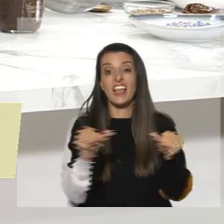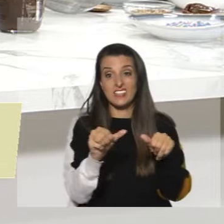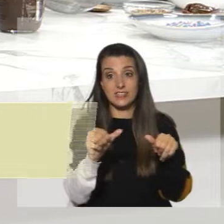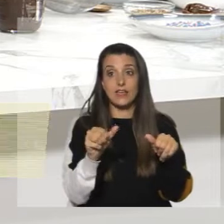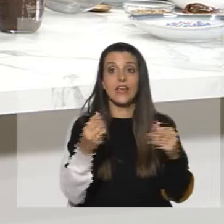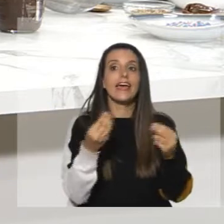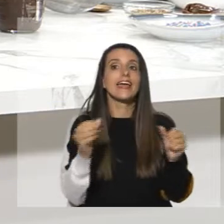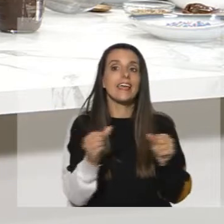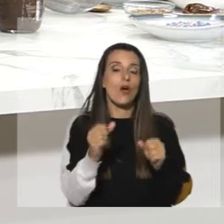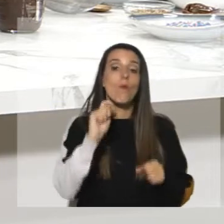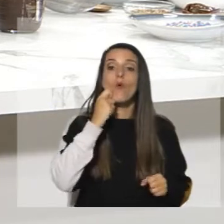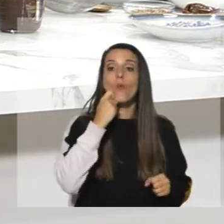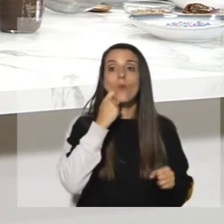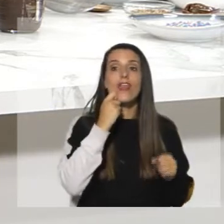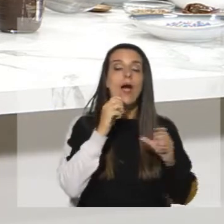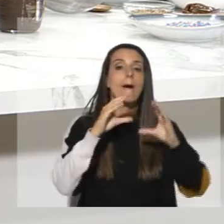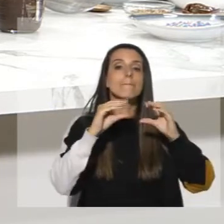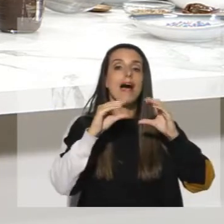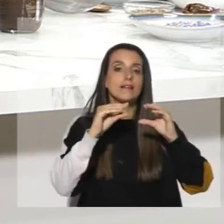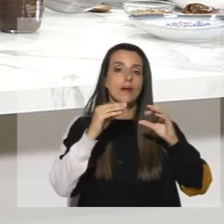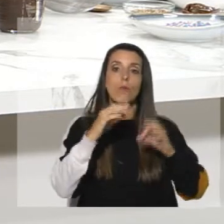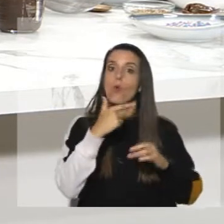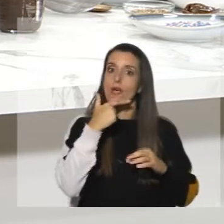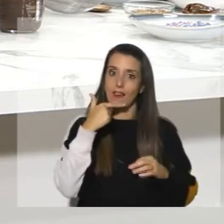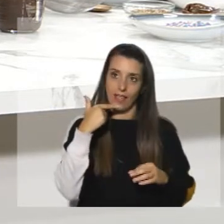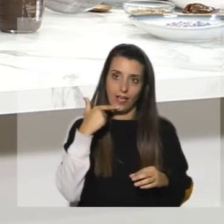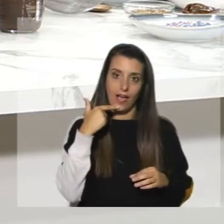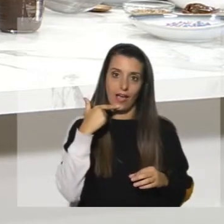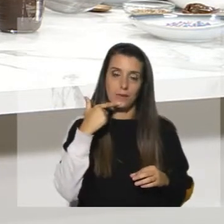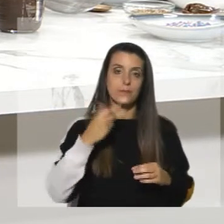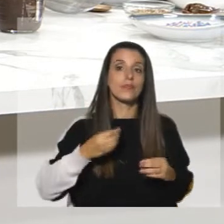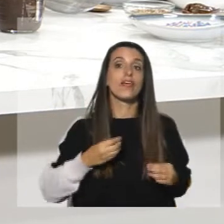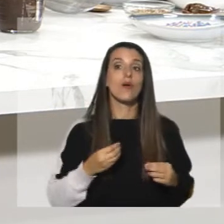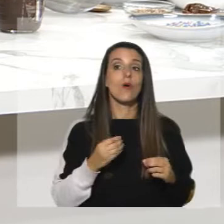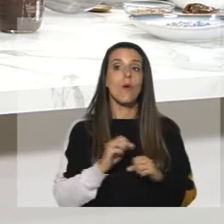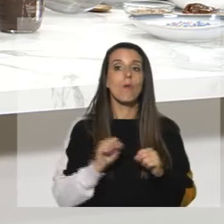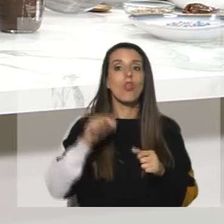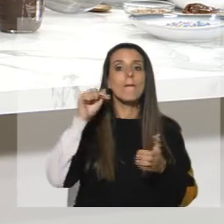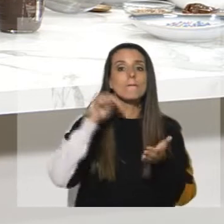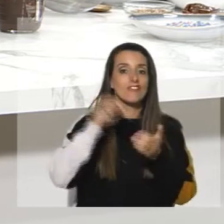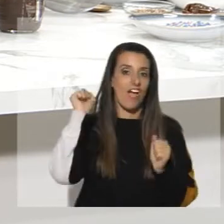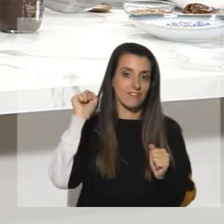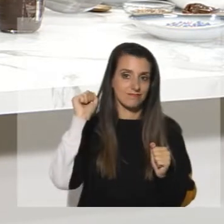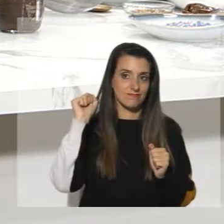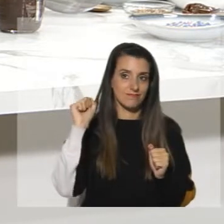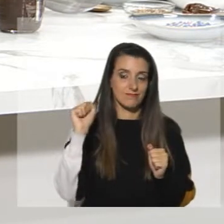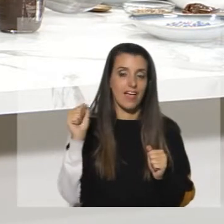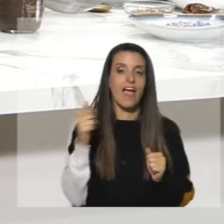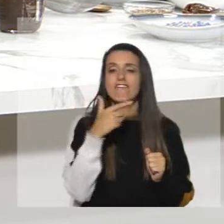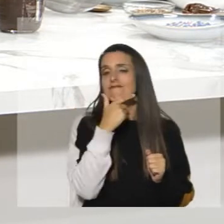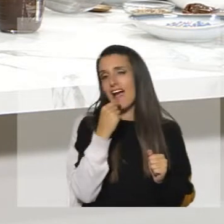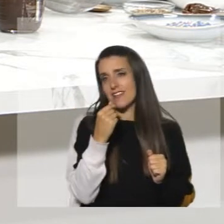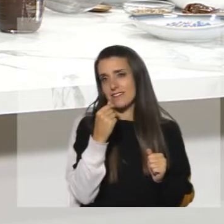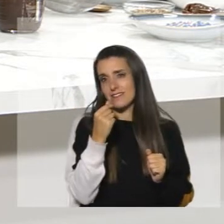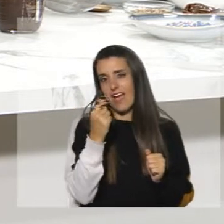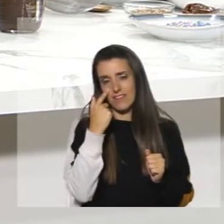hago es, lo bueno de esta masa, que es resistente, que es muy sabrosa, además es rica, es que lo puedo pinchar y trabajar así. Claro. ¿Tá? Y acá viene como la parte más